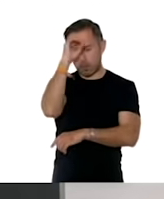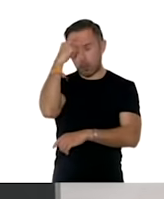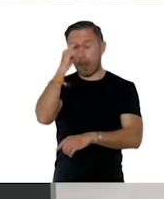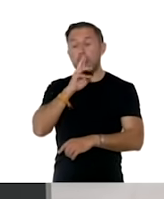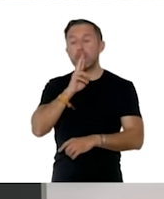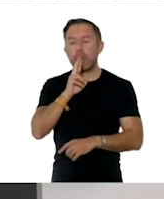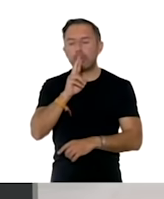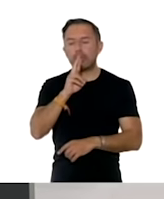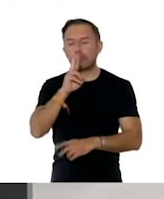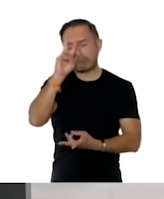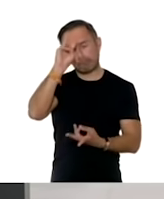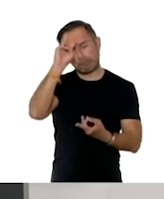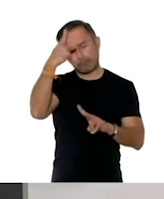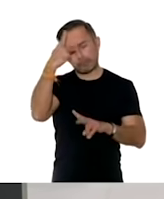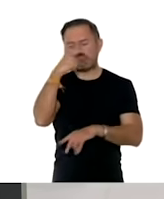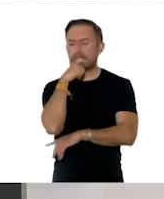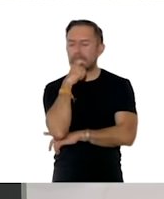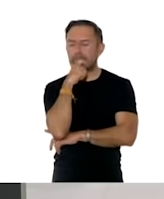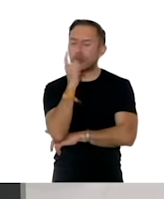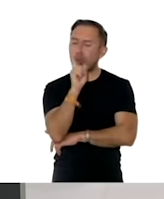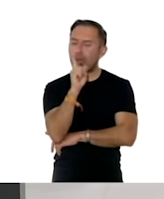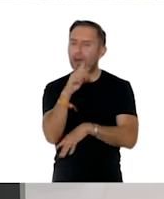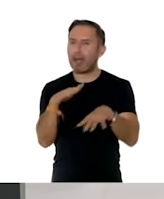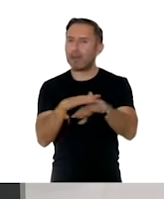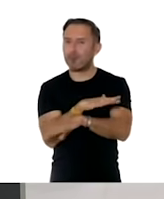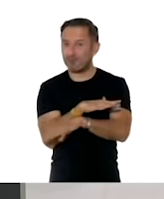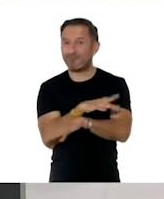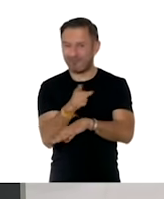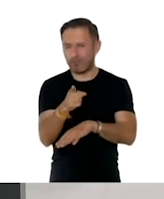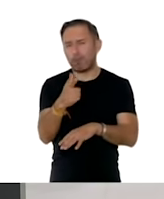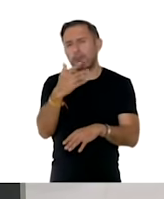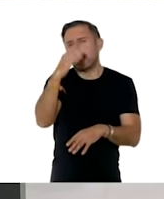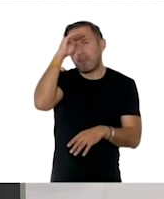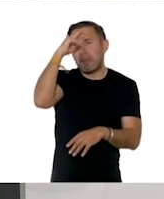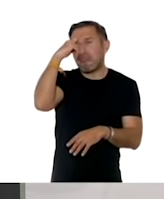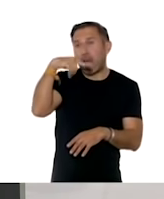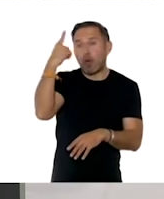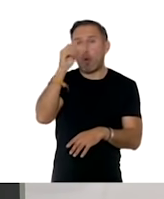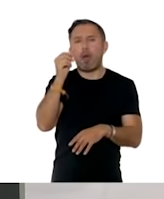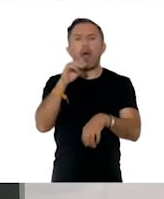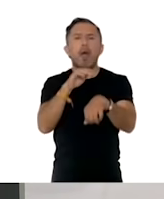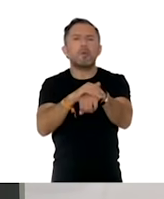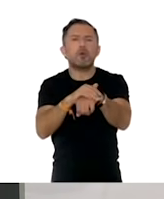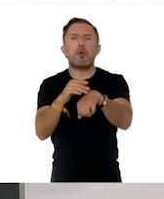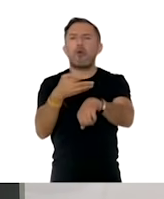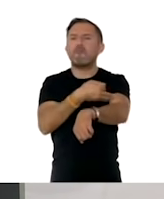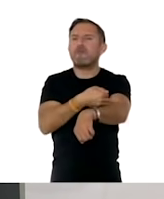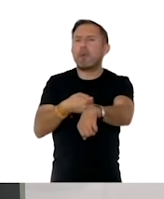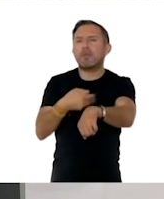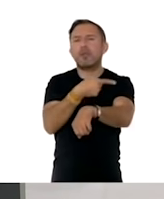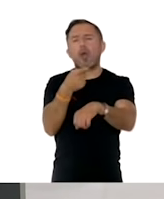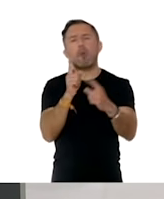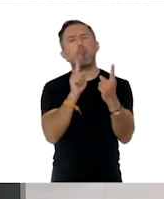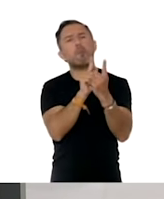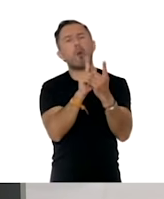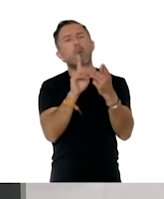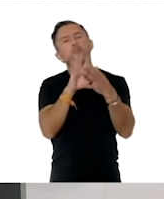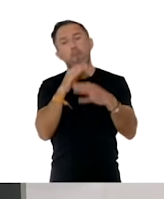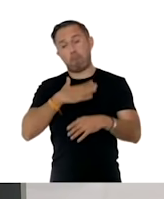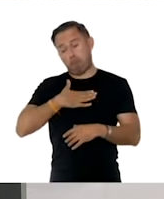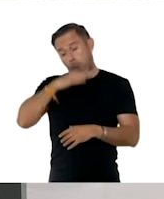ustedes están seguros de algo y al momento de discutirlo con algún amigo o con alguien de la familia y les da una opinión contraria a la